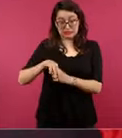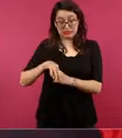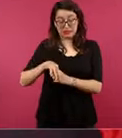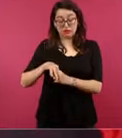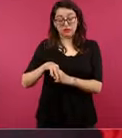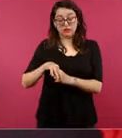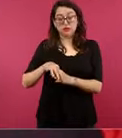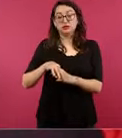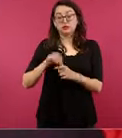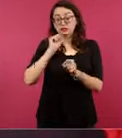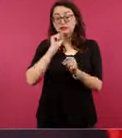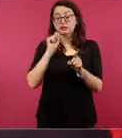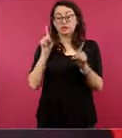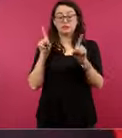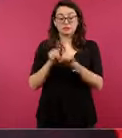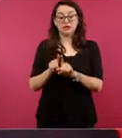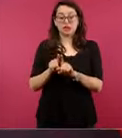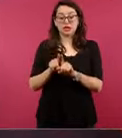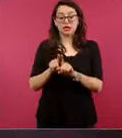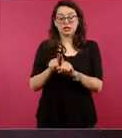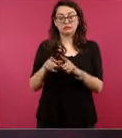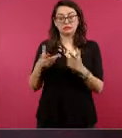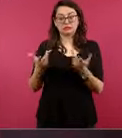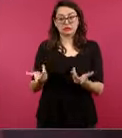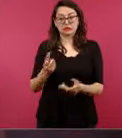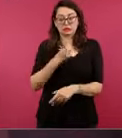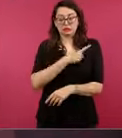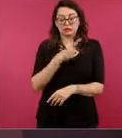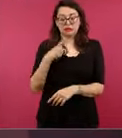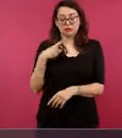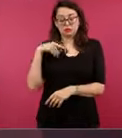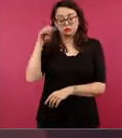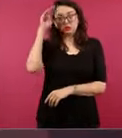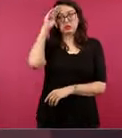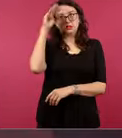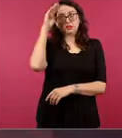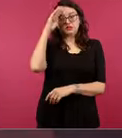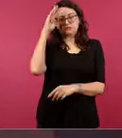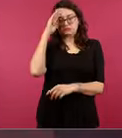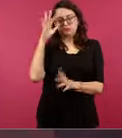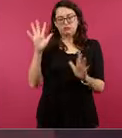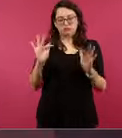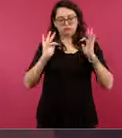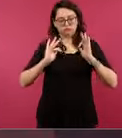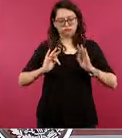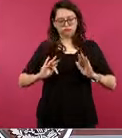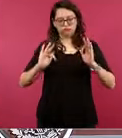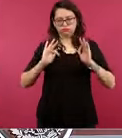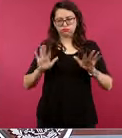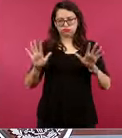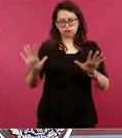es muy doloroso, ¿no?, lo del asesinato de ayer de la candidata